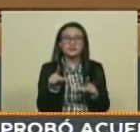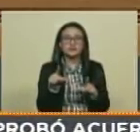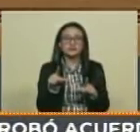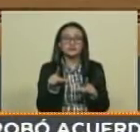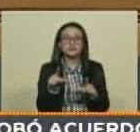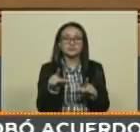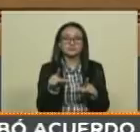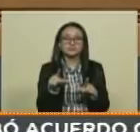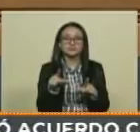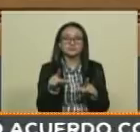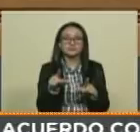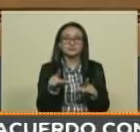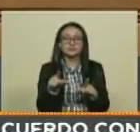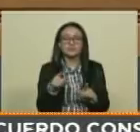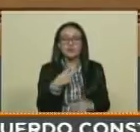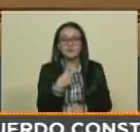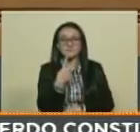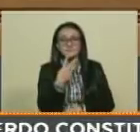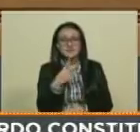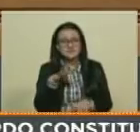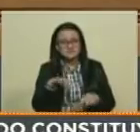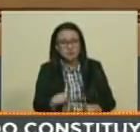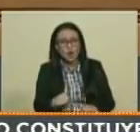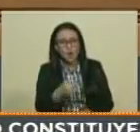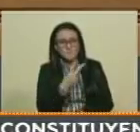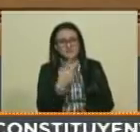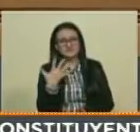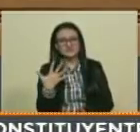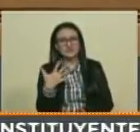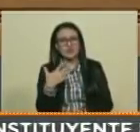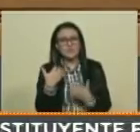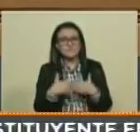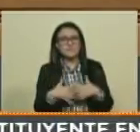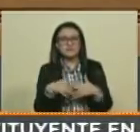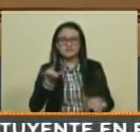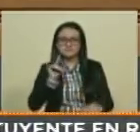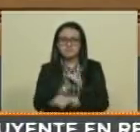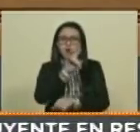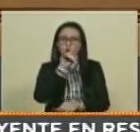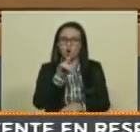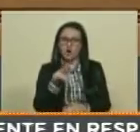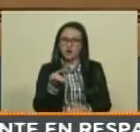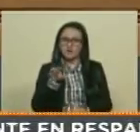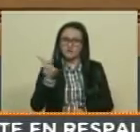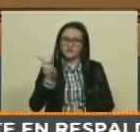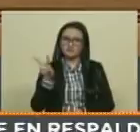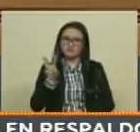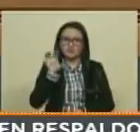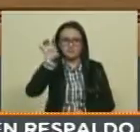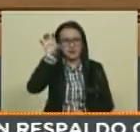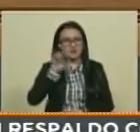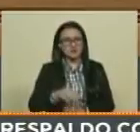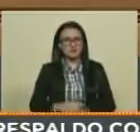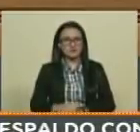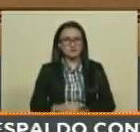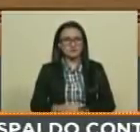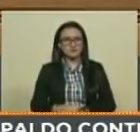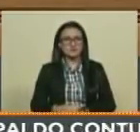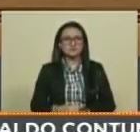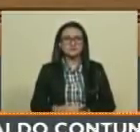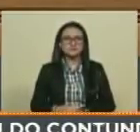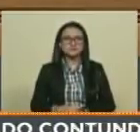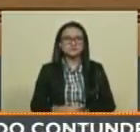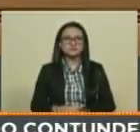ocupándose 25 empresas que defraudaron al Fisco Nacional. Y esto tiene varias fases. Esto ha